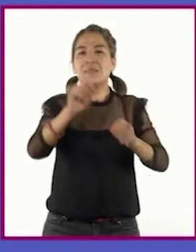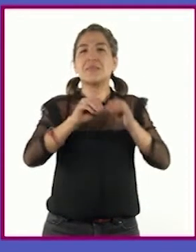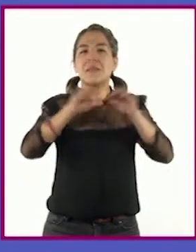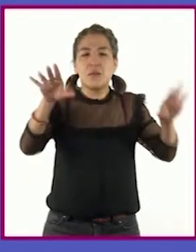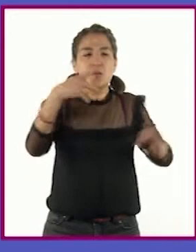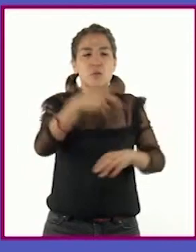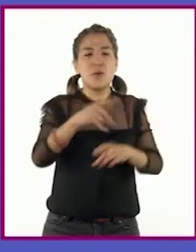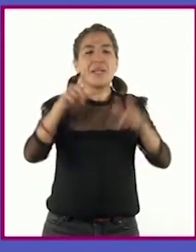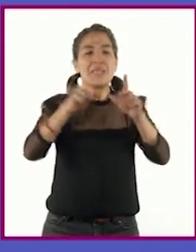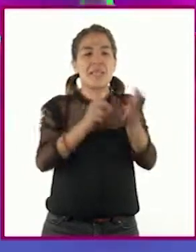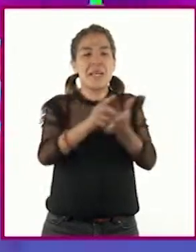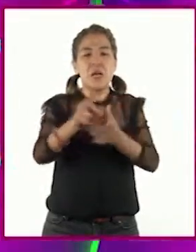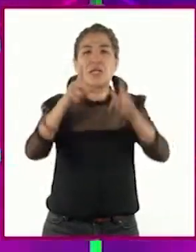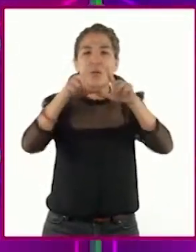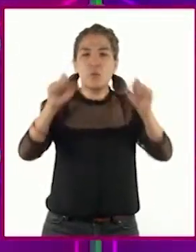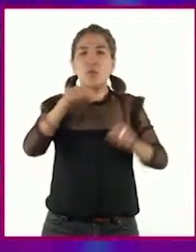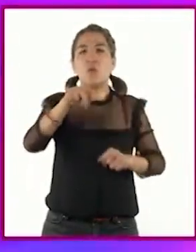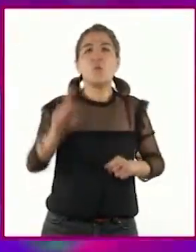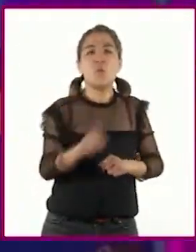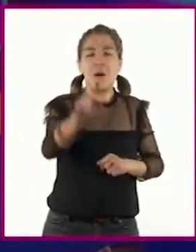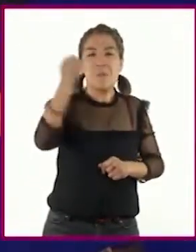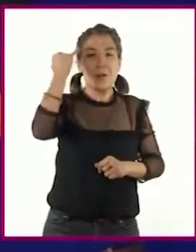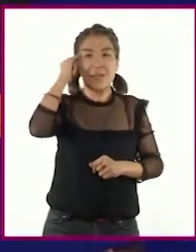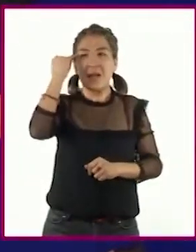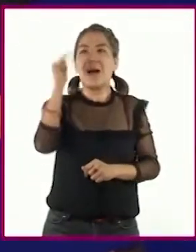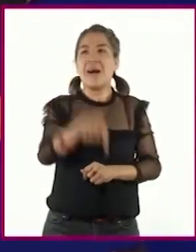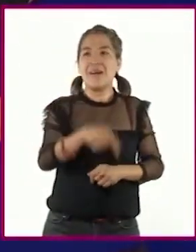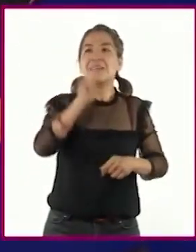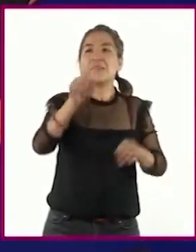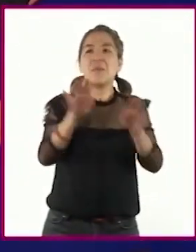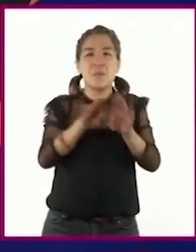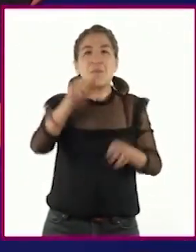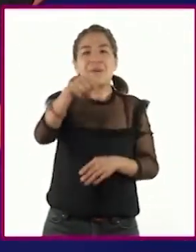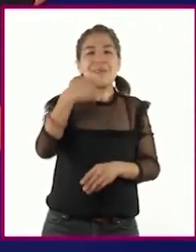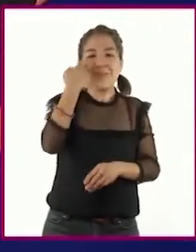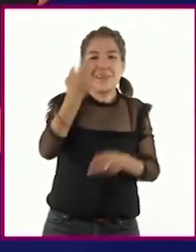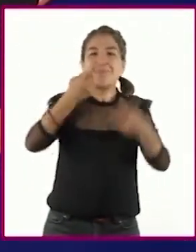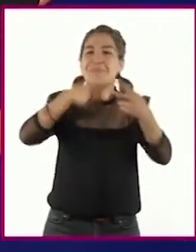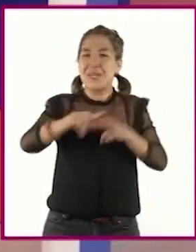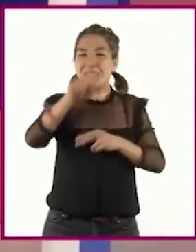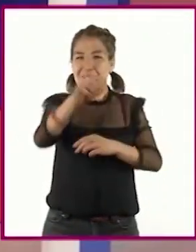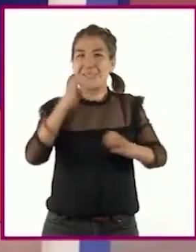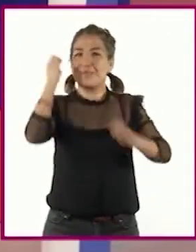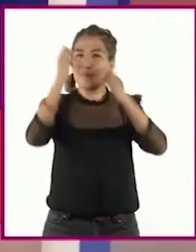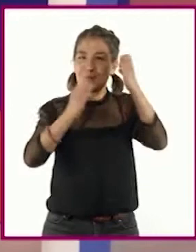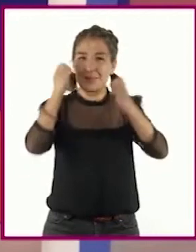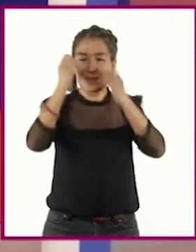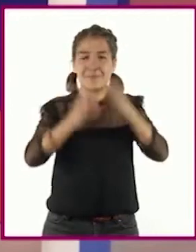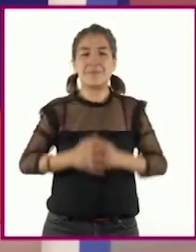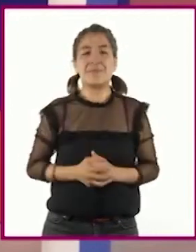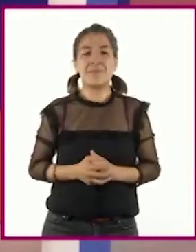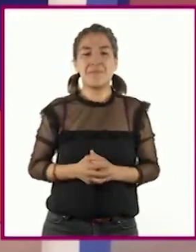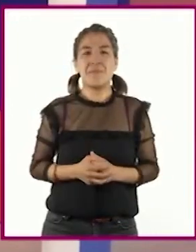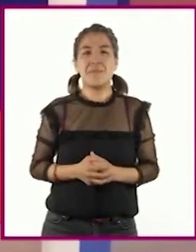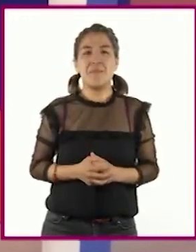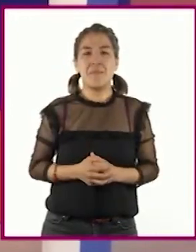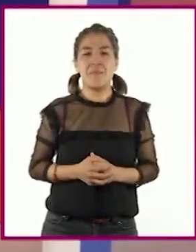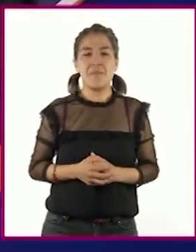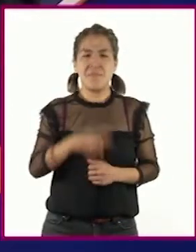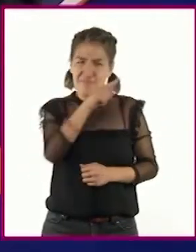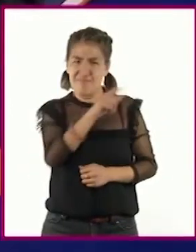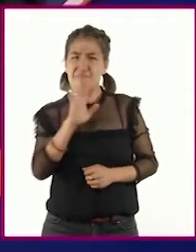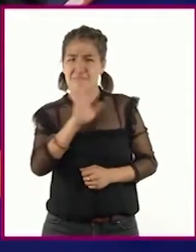Lingüísticos de los Pueblos Indígenas. Con que así es como quiere comenzar su exposición. ¿Está mal,